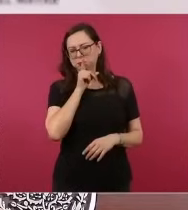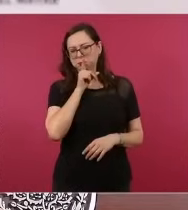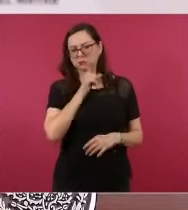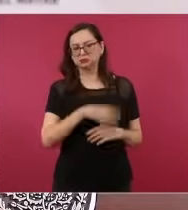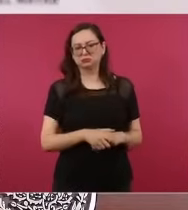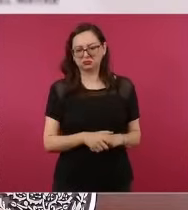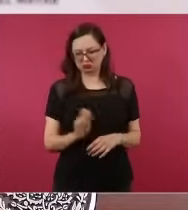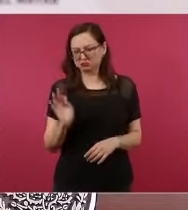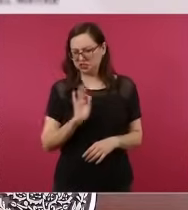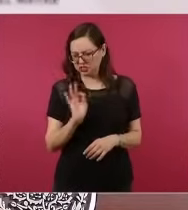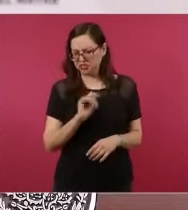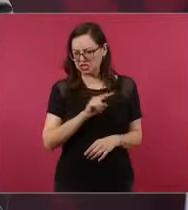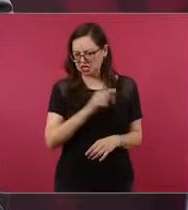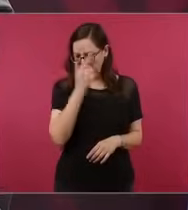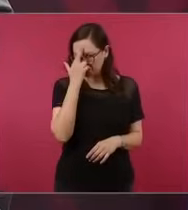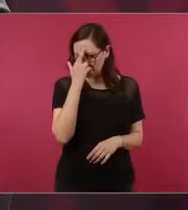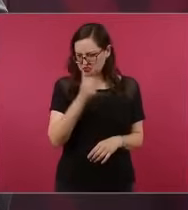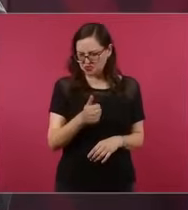lo mejor tiene razón.